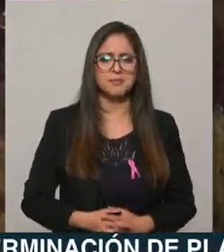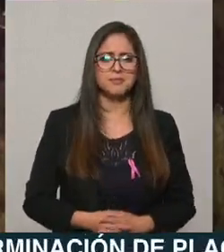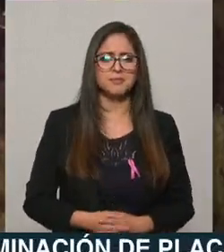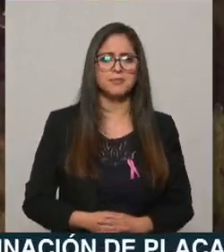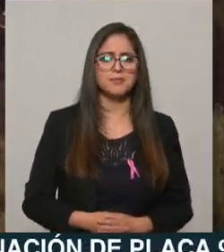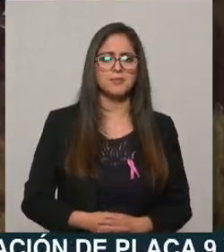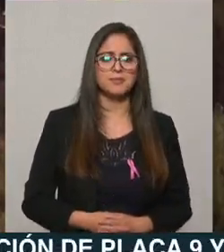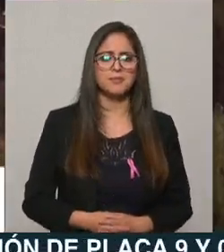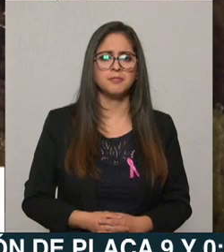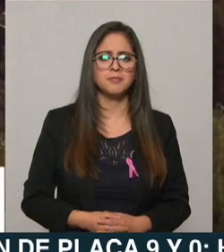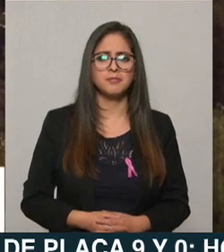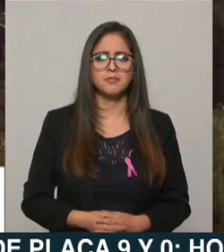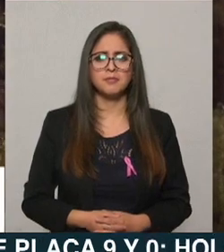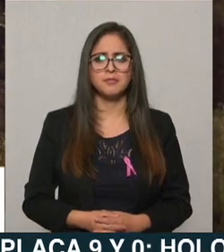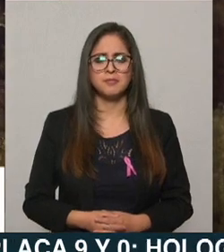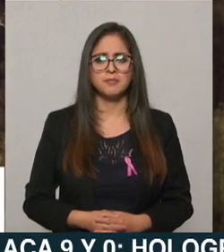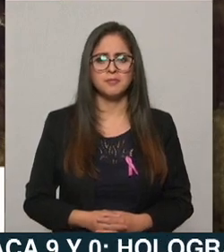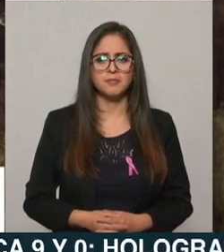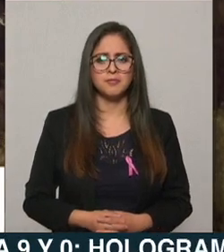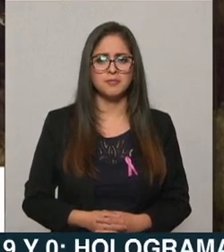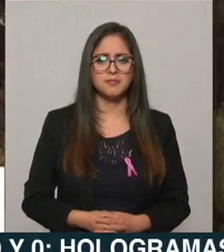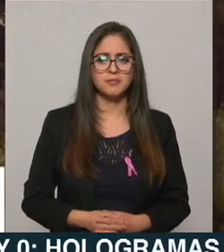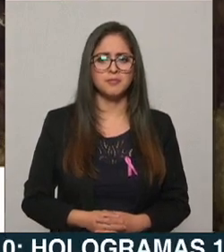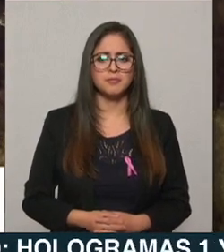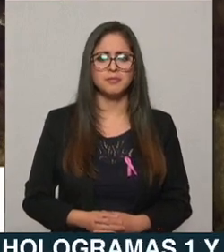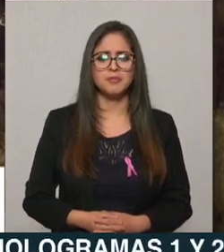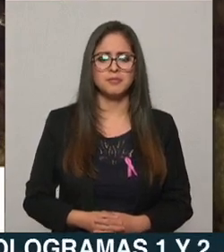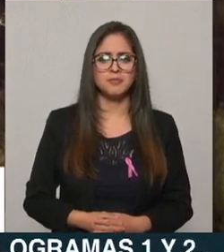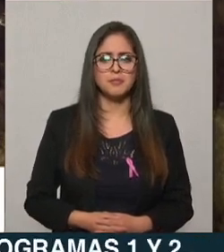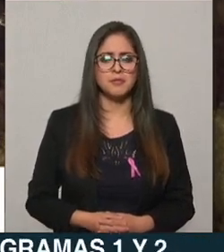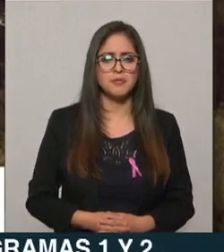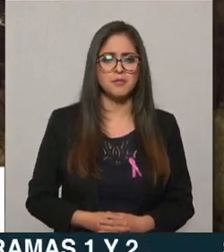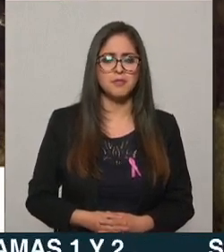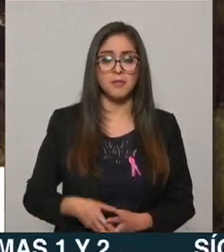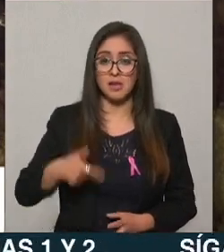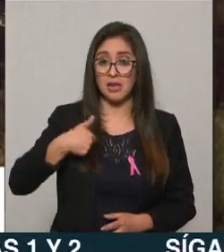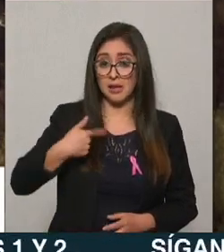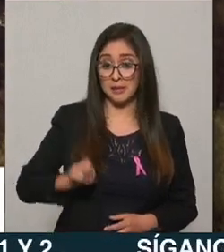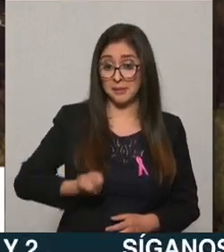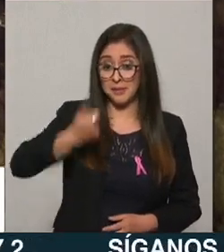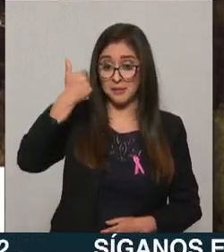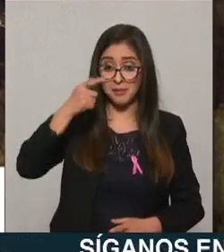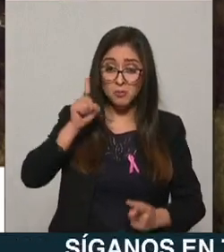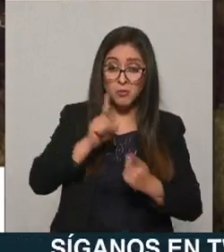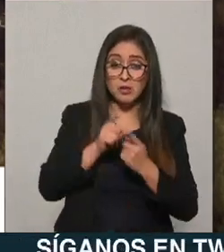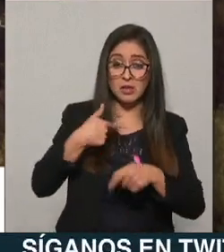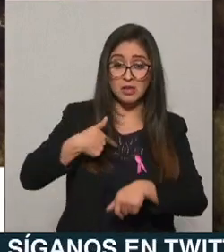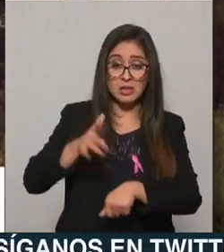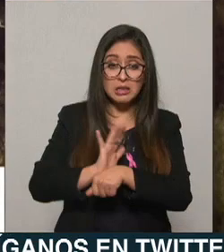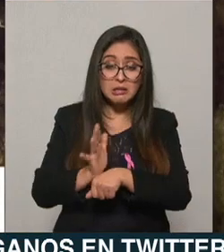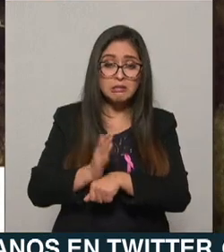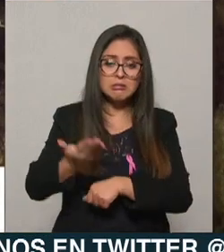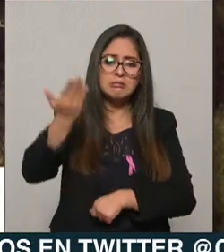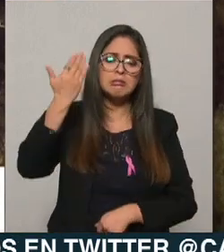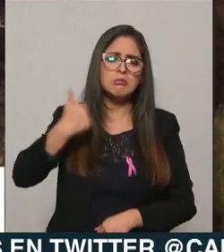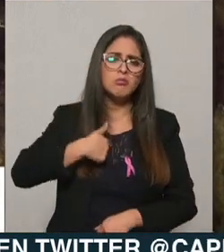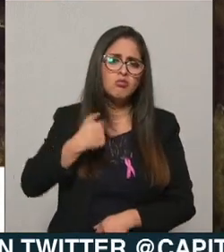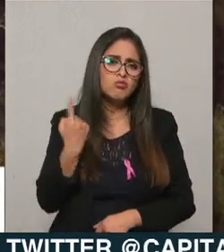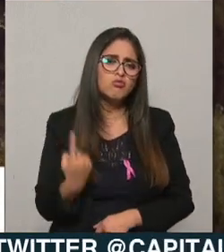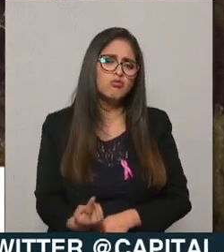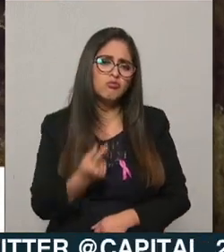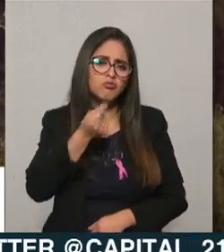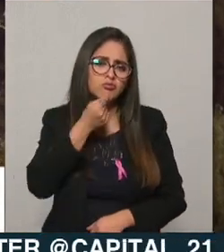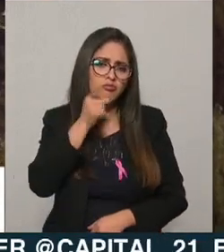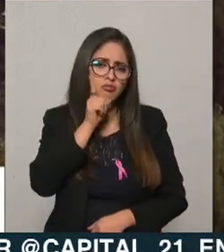Bueno, mira, mi primera relación con el cine fue desde muy pequeña, entonces para mí en